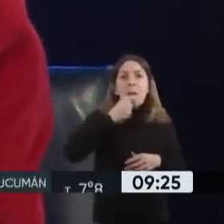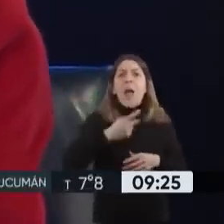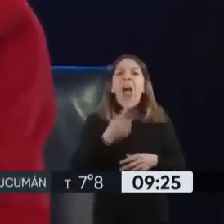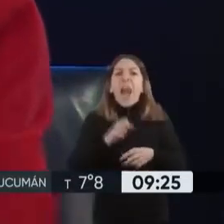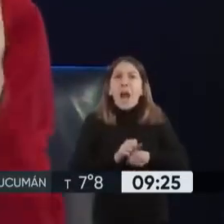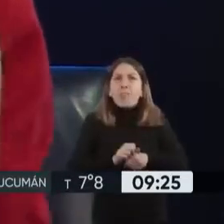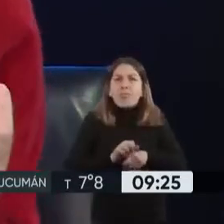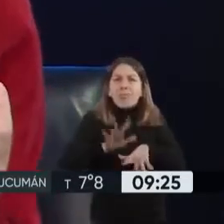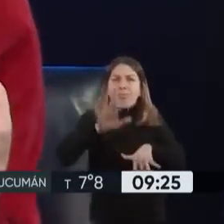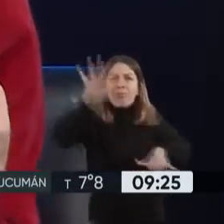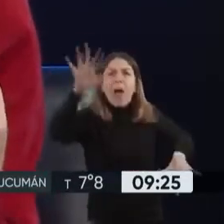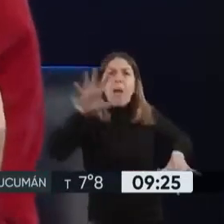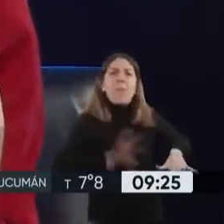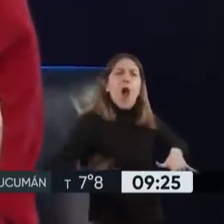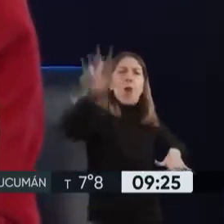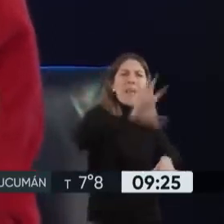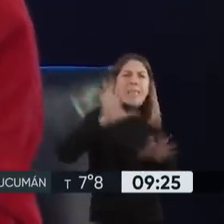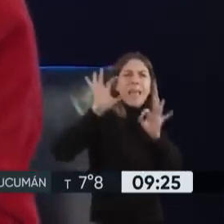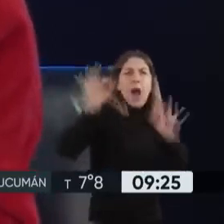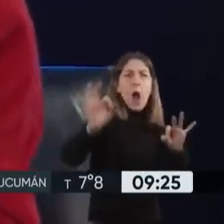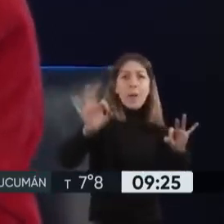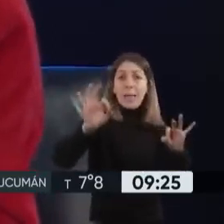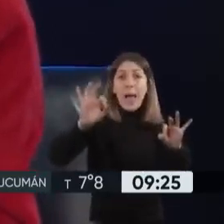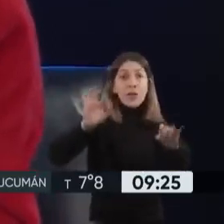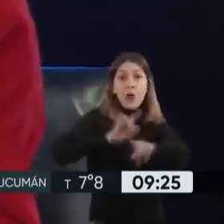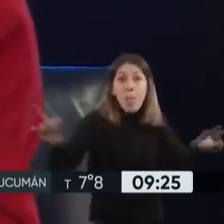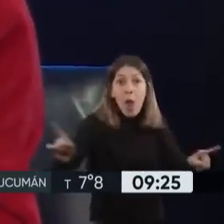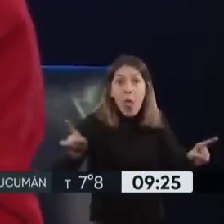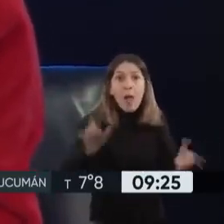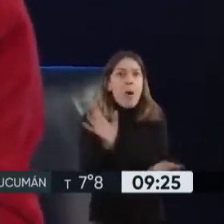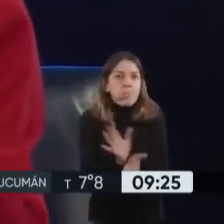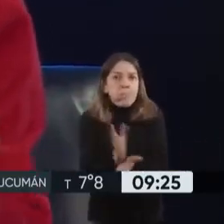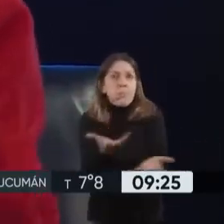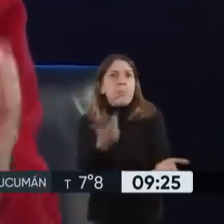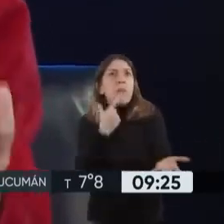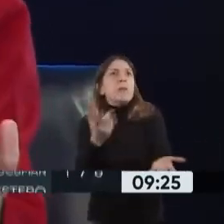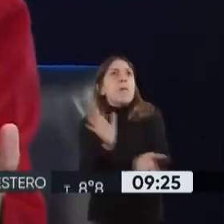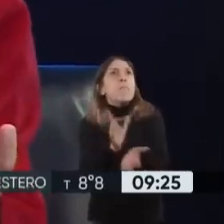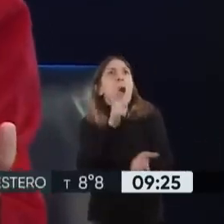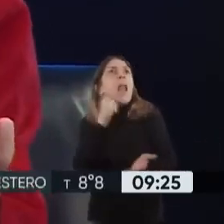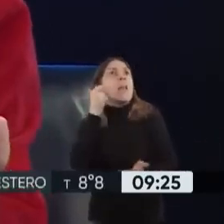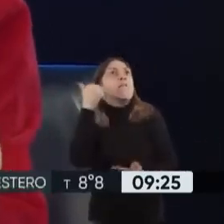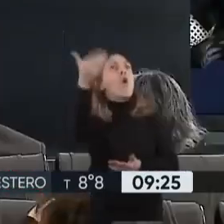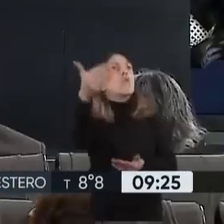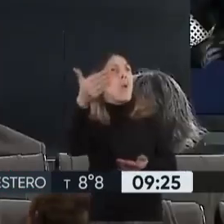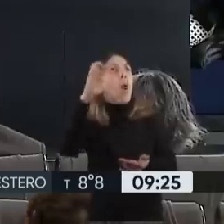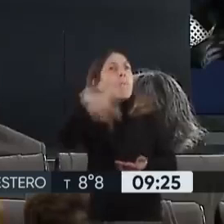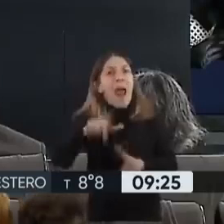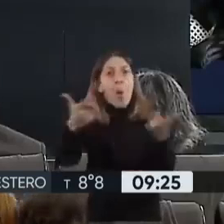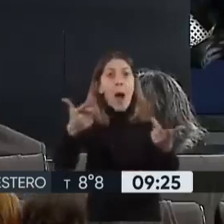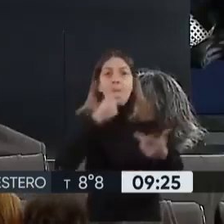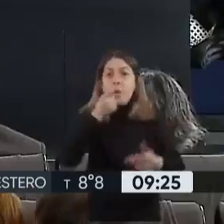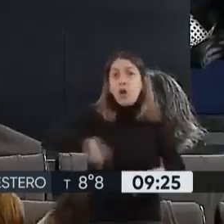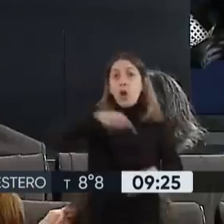para que se liberen esas fuerzas productivas la verdad es que sería no poder proyectar el futuro de nuestro país nosotros hoy